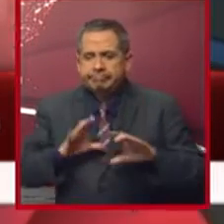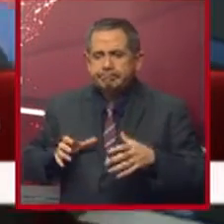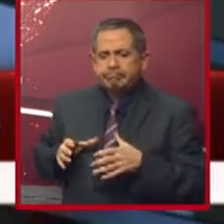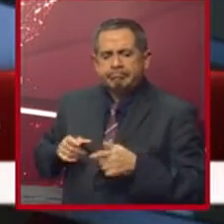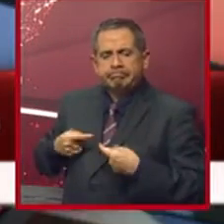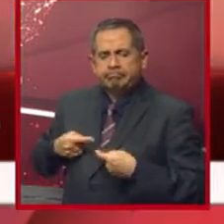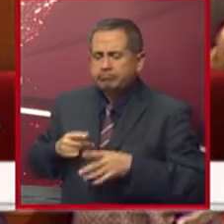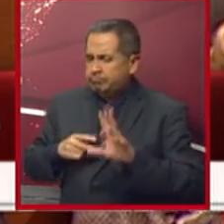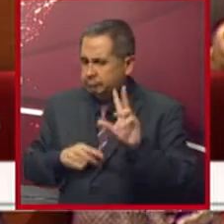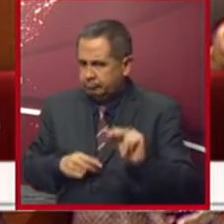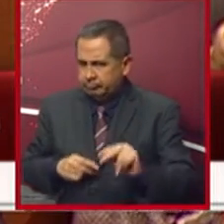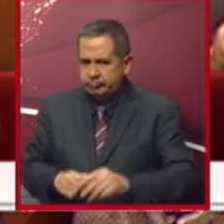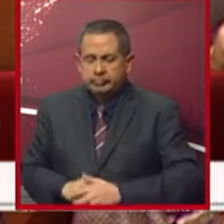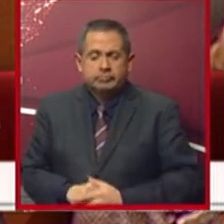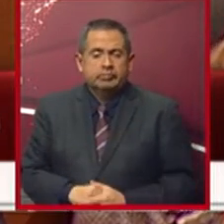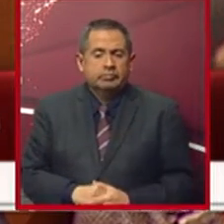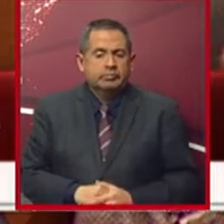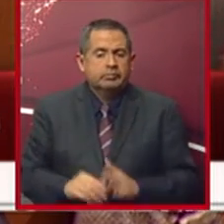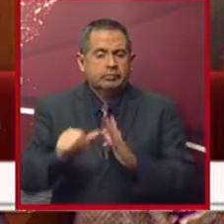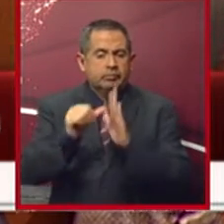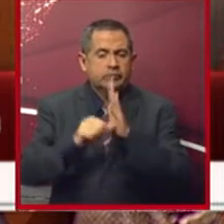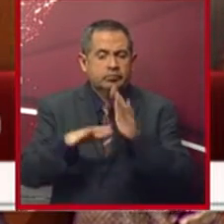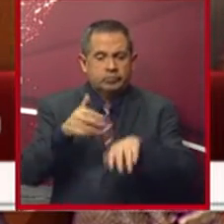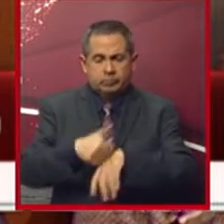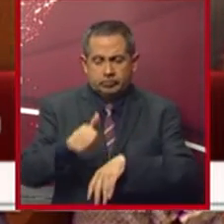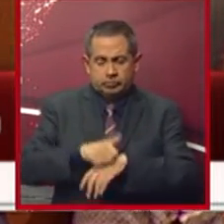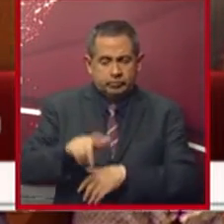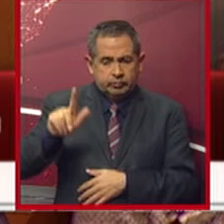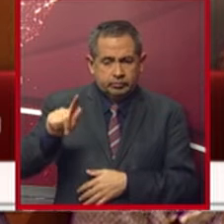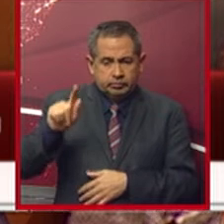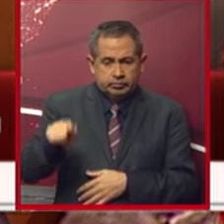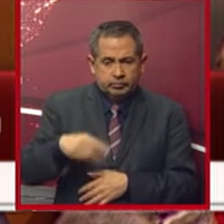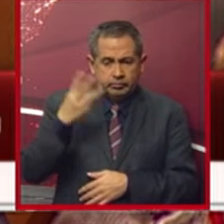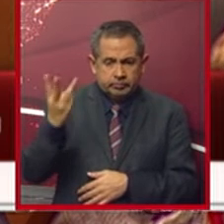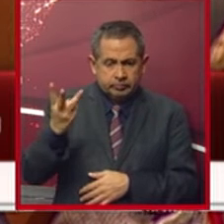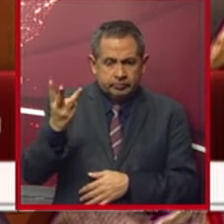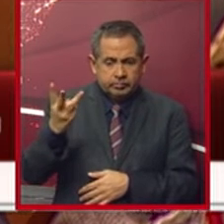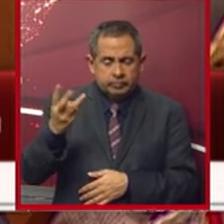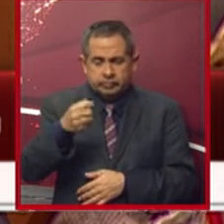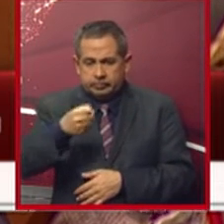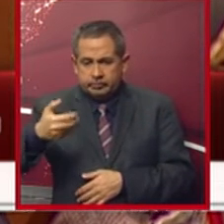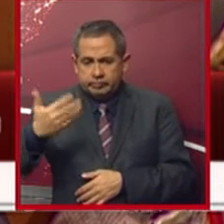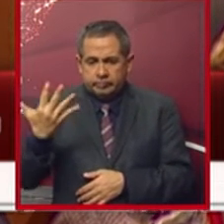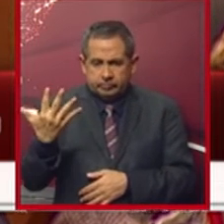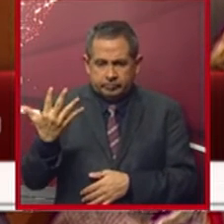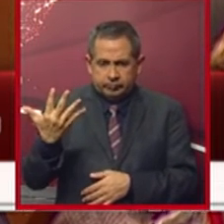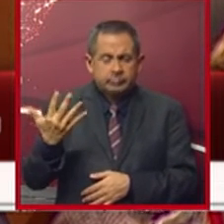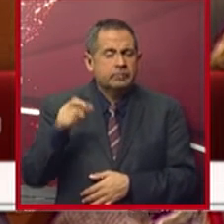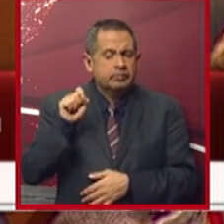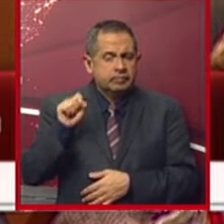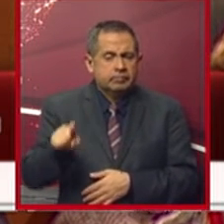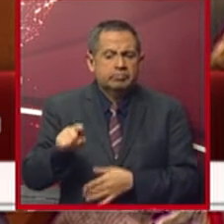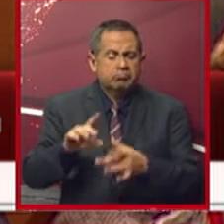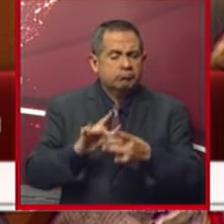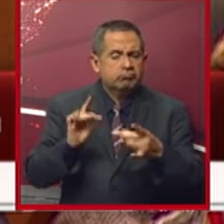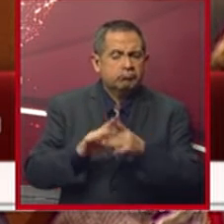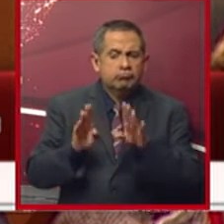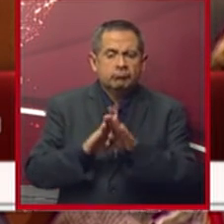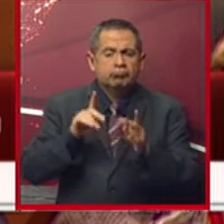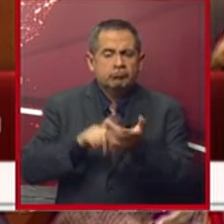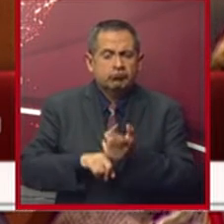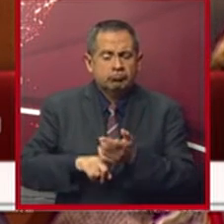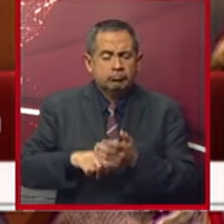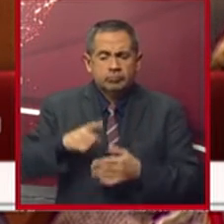comentarios. En el artículo 73, fracción quinta, ahí se habla de la facultad